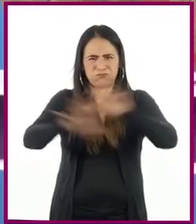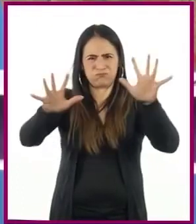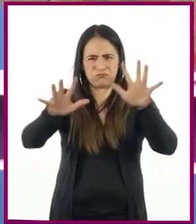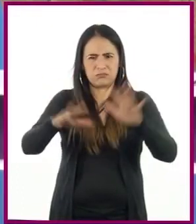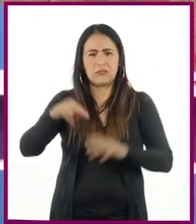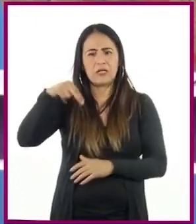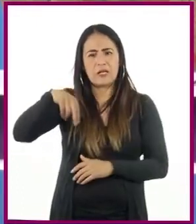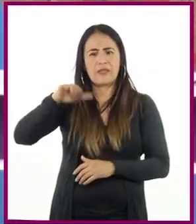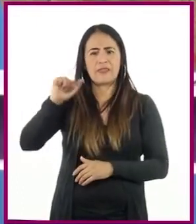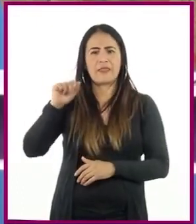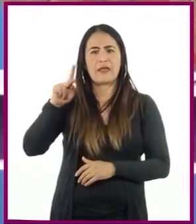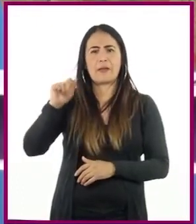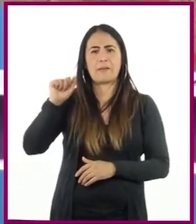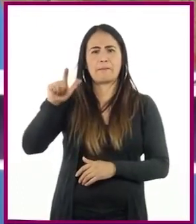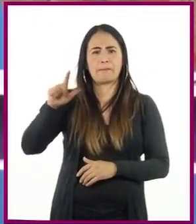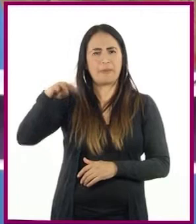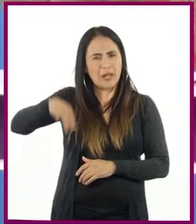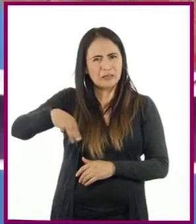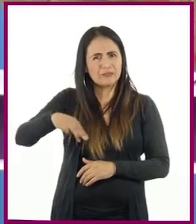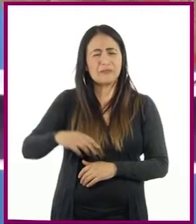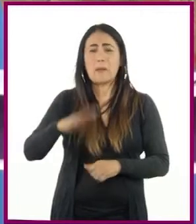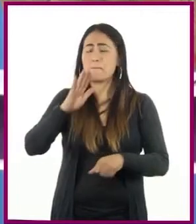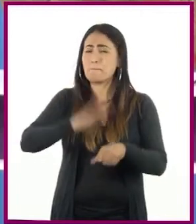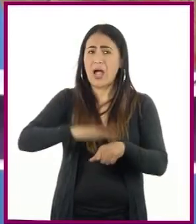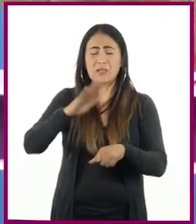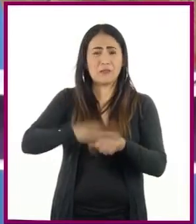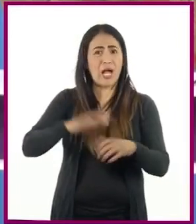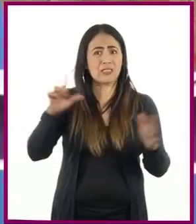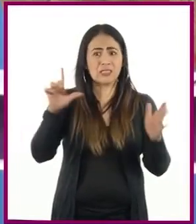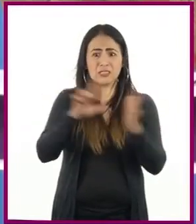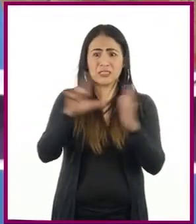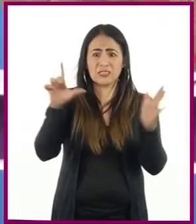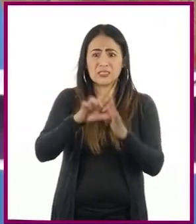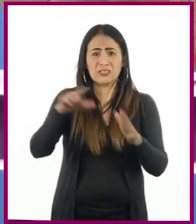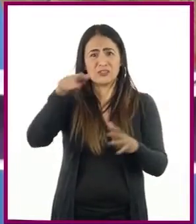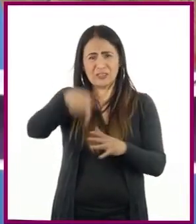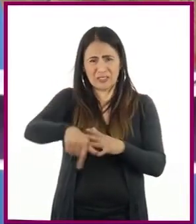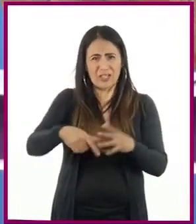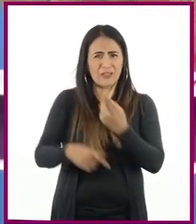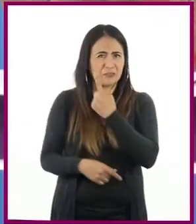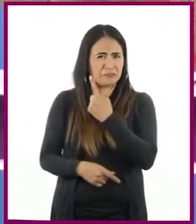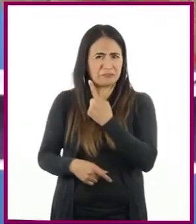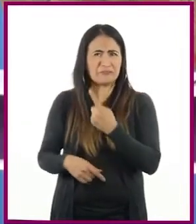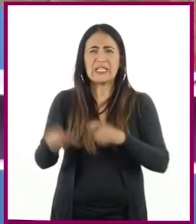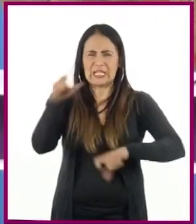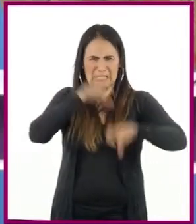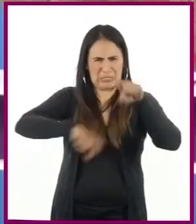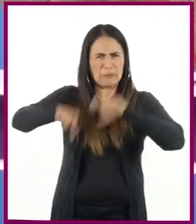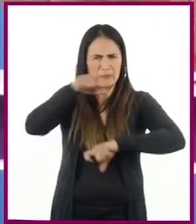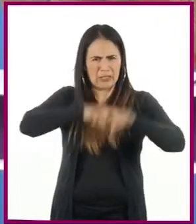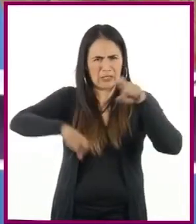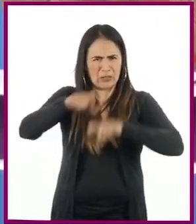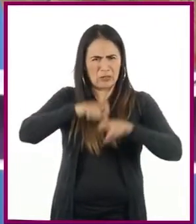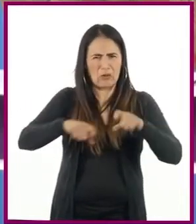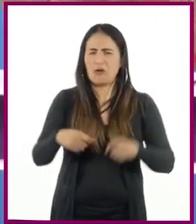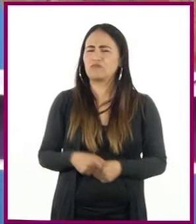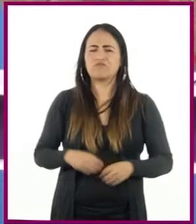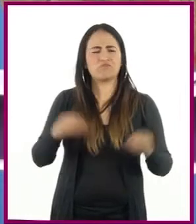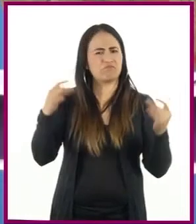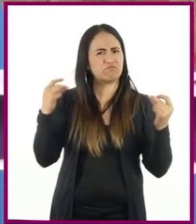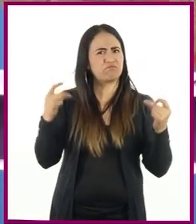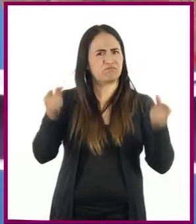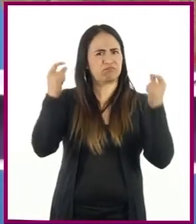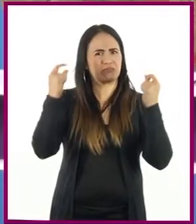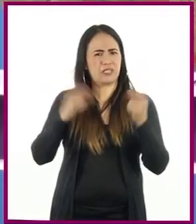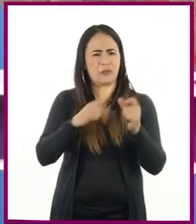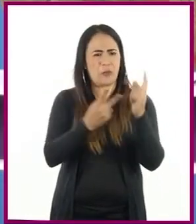Además del napalm, se rociaron millones de litros de agente naranja, un químico que mataba prácticamente